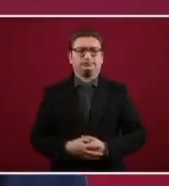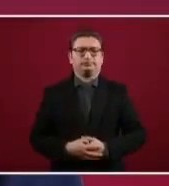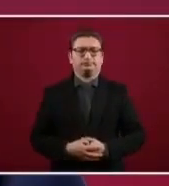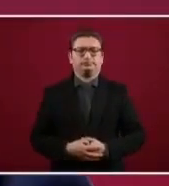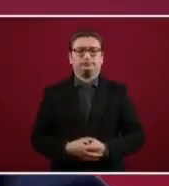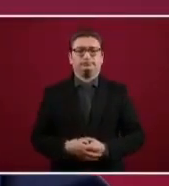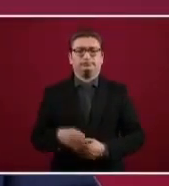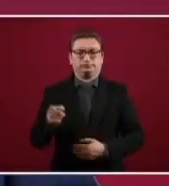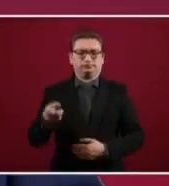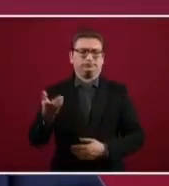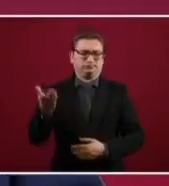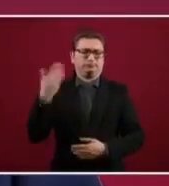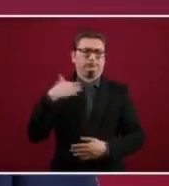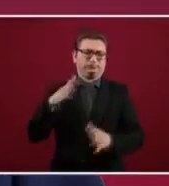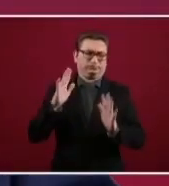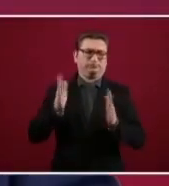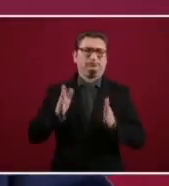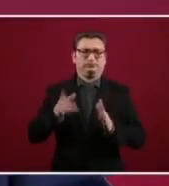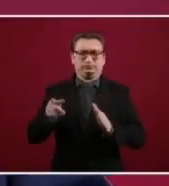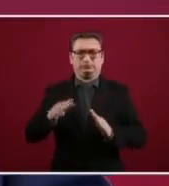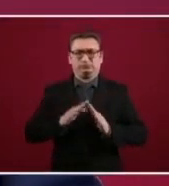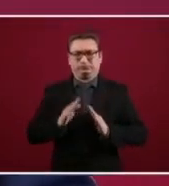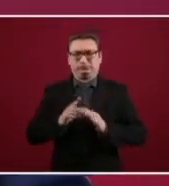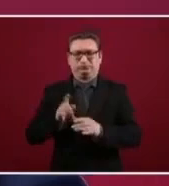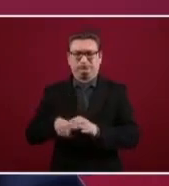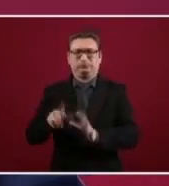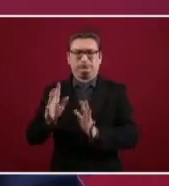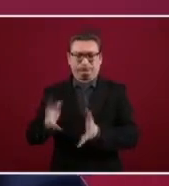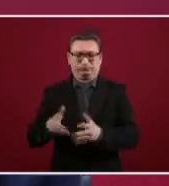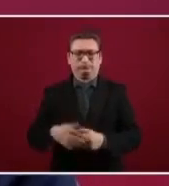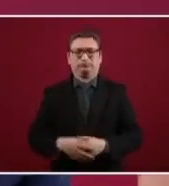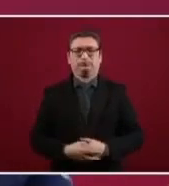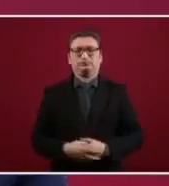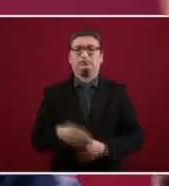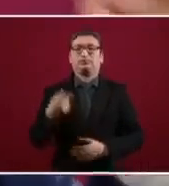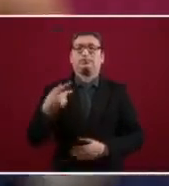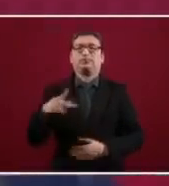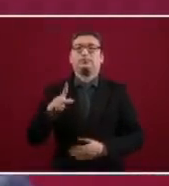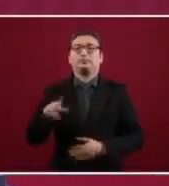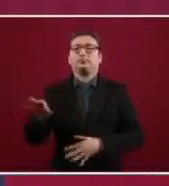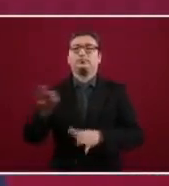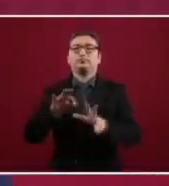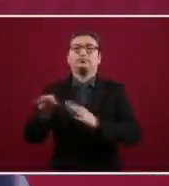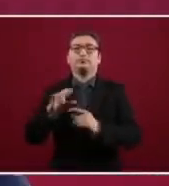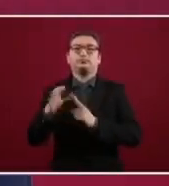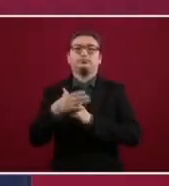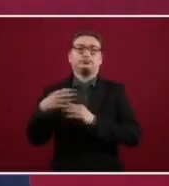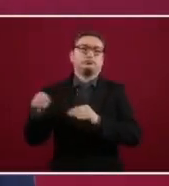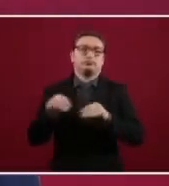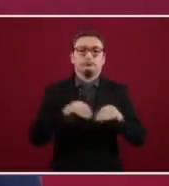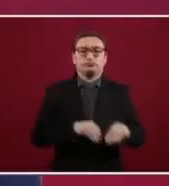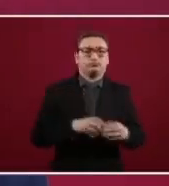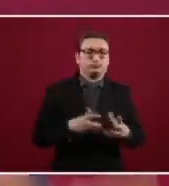ya pertenecían a la fuerza de armas pero estaban como comisionados